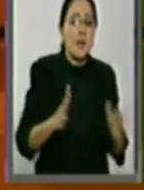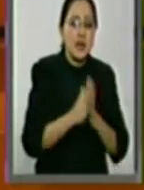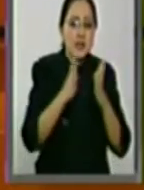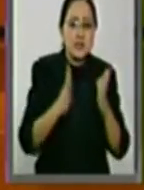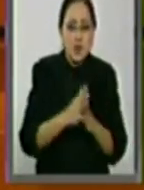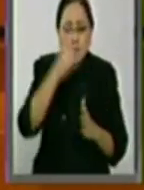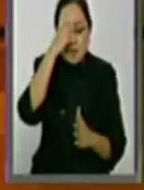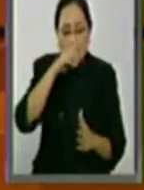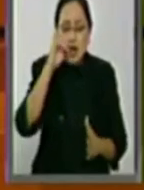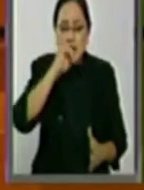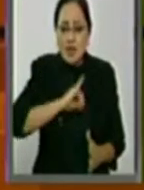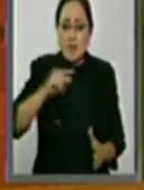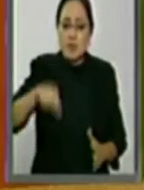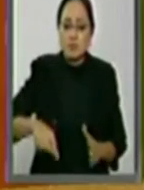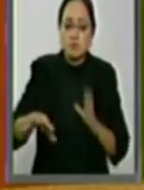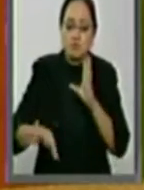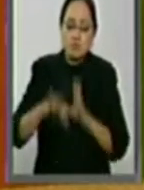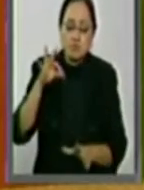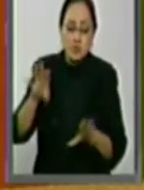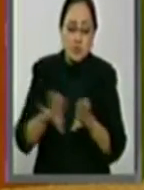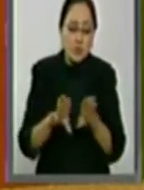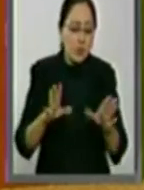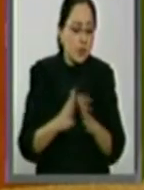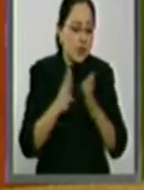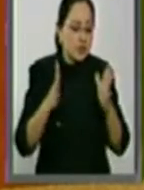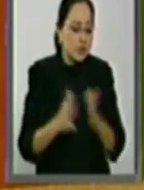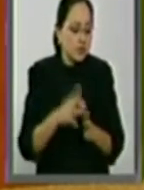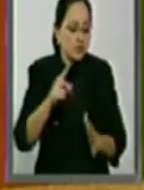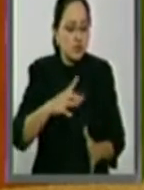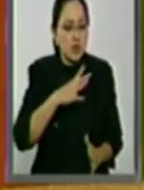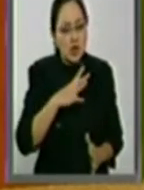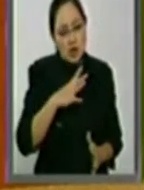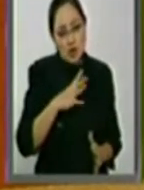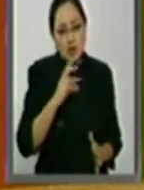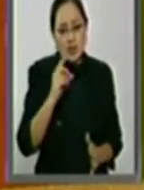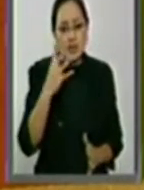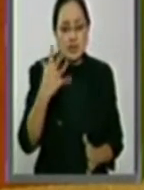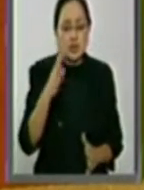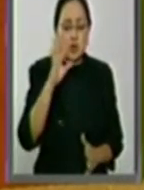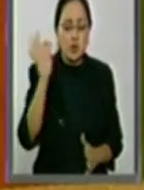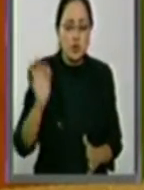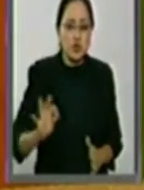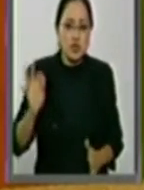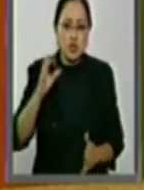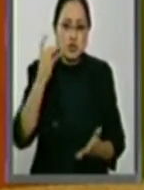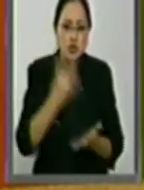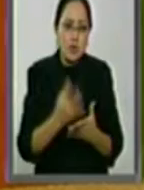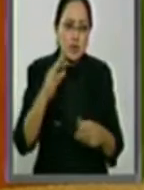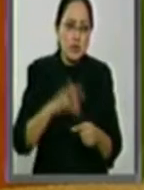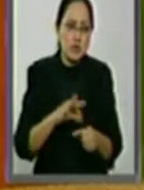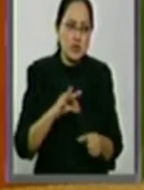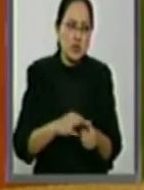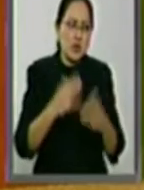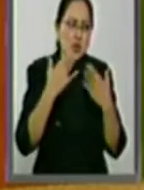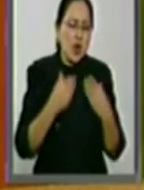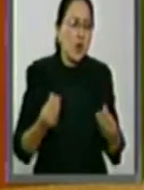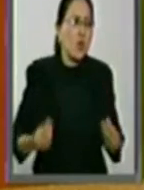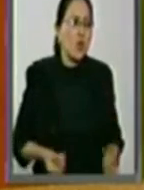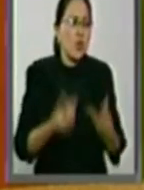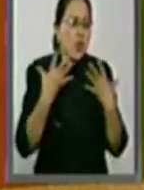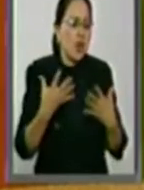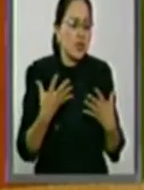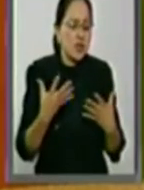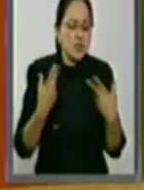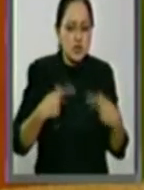jefe de una demarcación territorial ronda un vergonzoso 35%. Ya ni hablemos de con cuánto se elige un